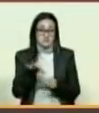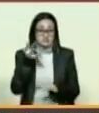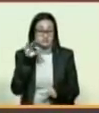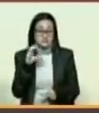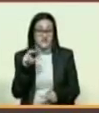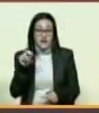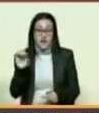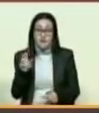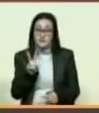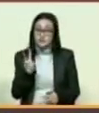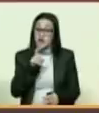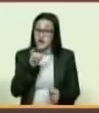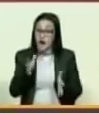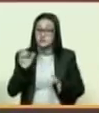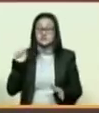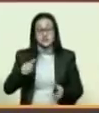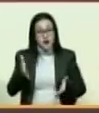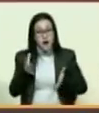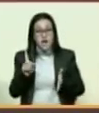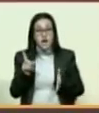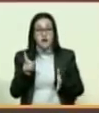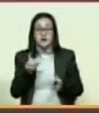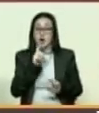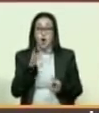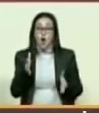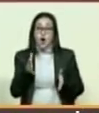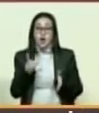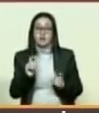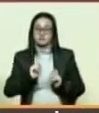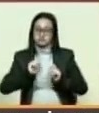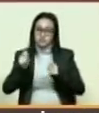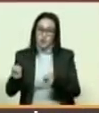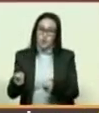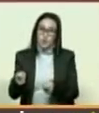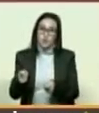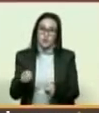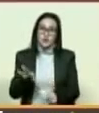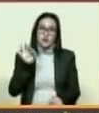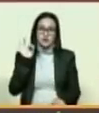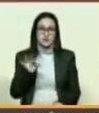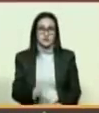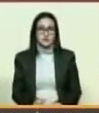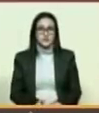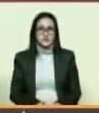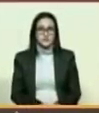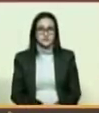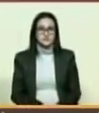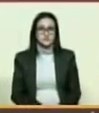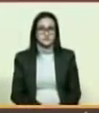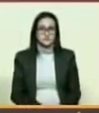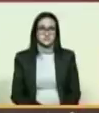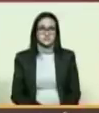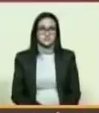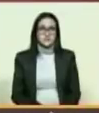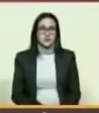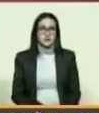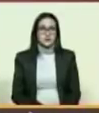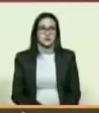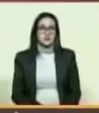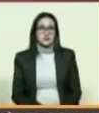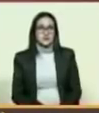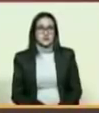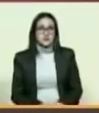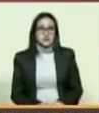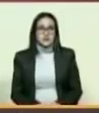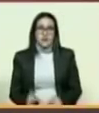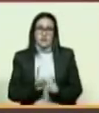el que gana, ganó, y el que gana ocupa el cargo público para el que fue elegido. Así que la democracia que nos gusta a nosotros es